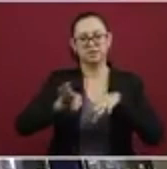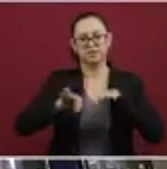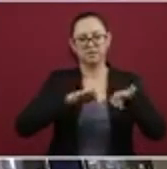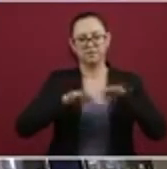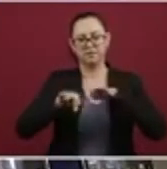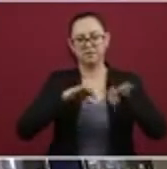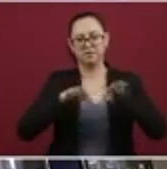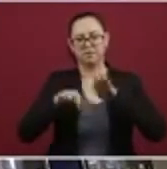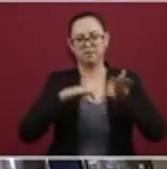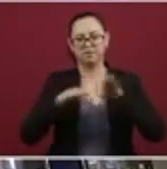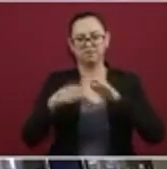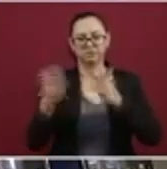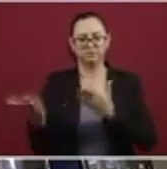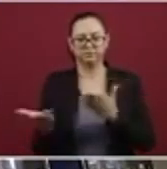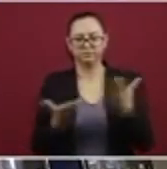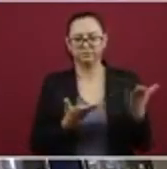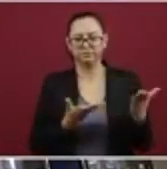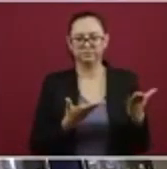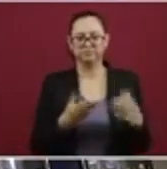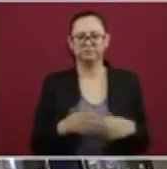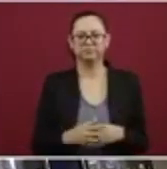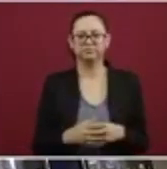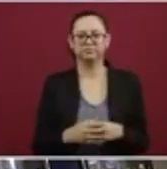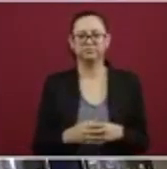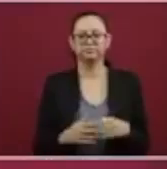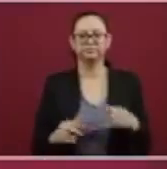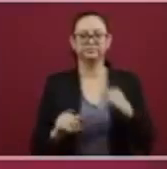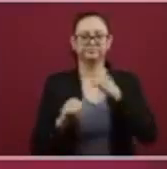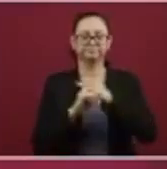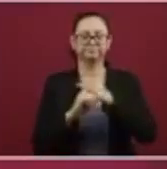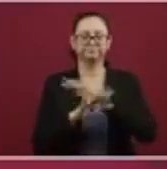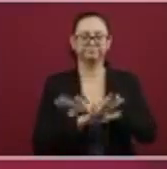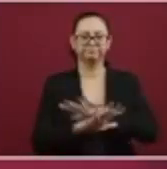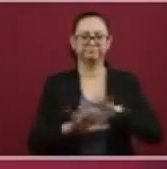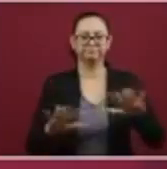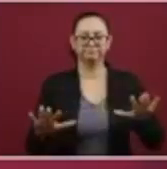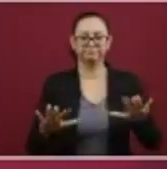va a informarnos